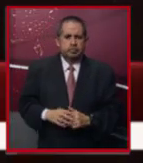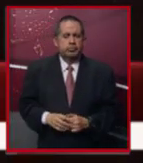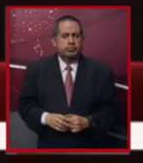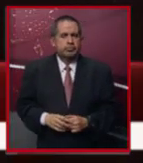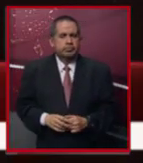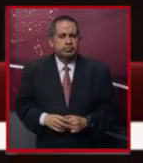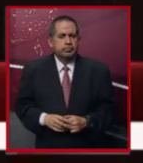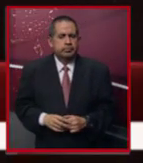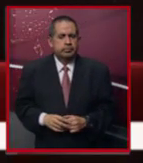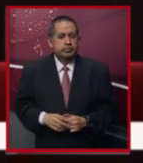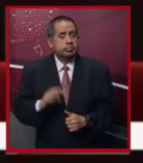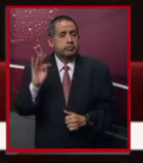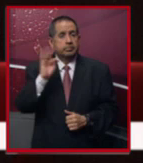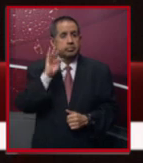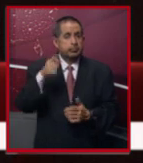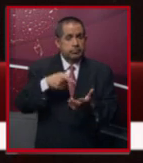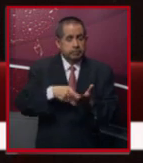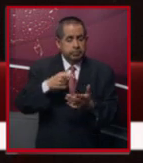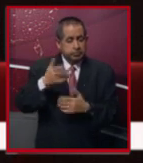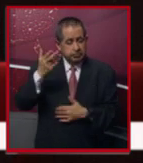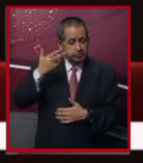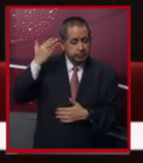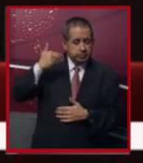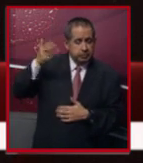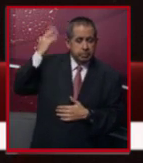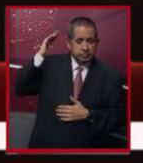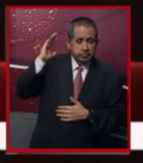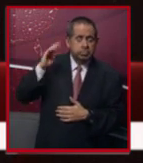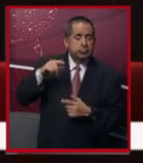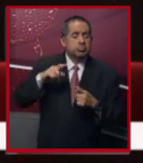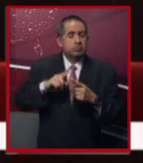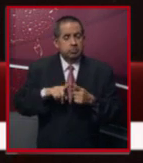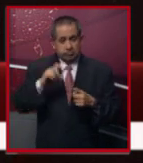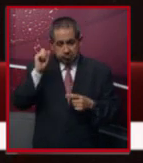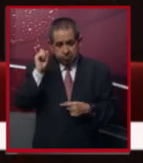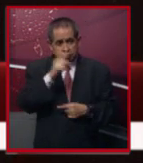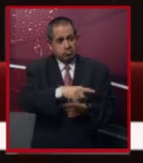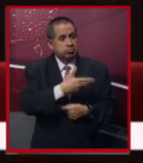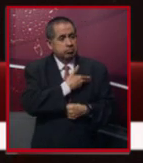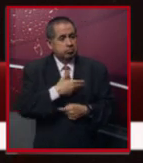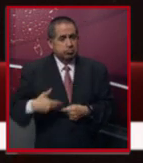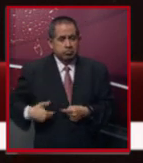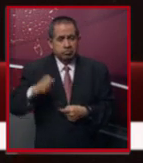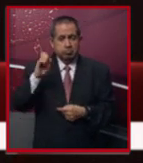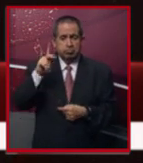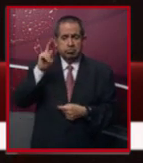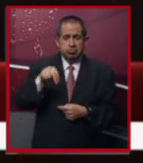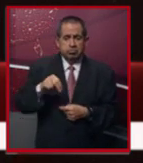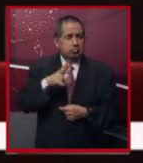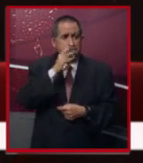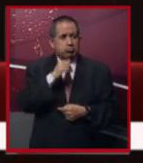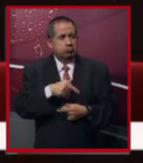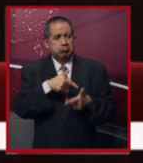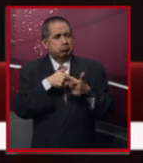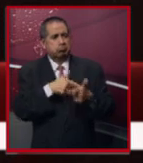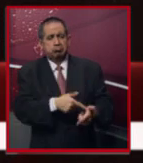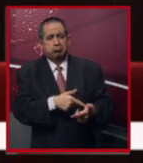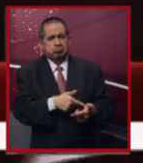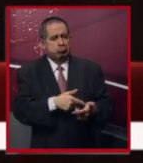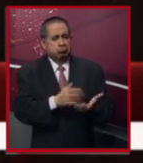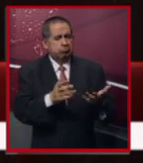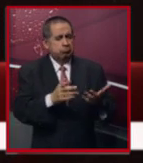Que si esto lo hubiéramos tenido antes, el propio presidente Enrique Peña Nieto no hubiera llevado al país